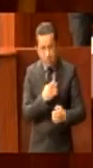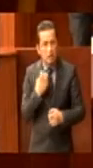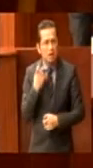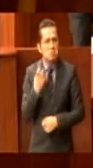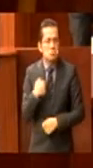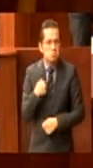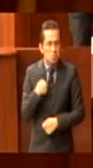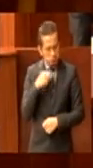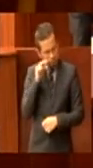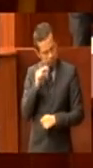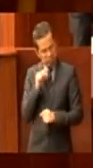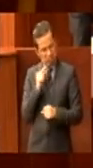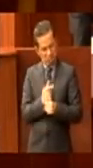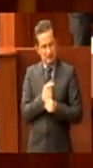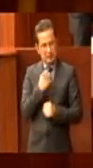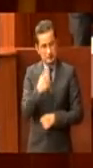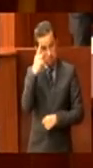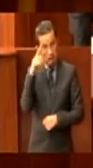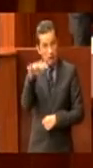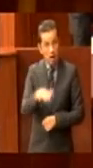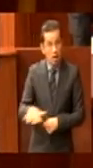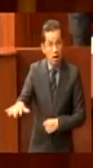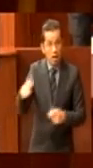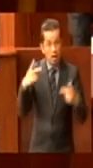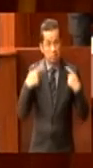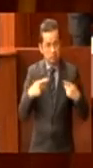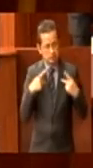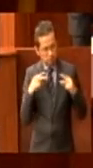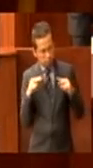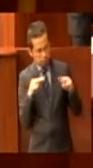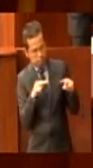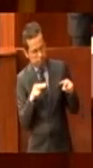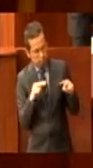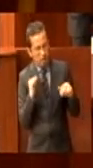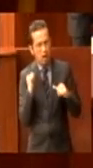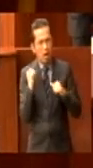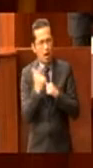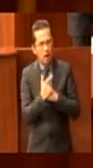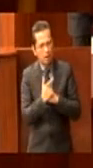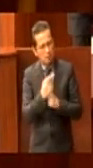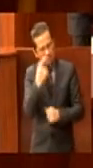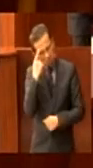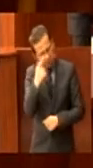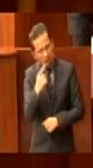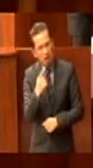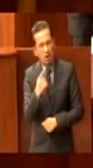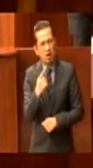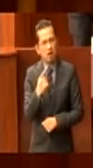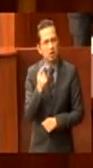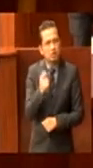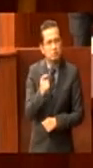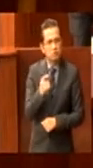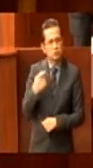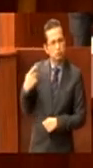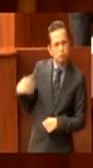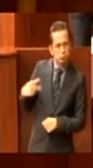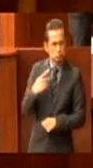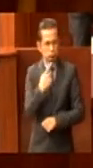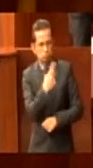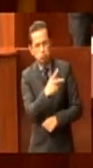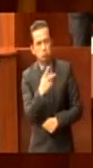sociedad una expectativa colectiva con la intención de mermar sus posibilidades